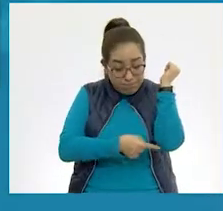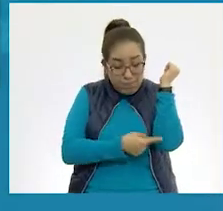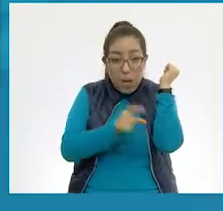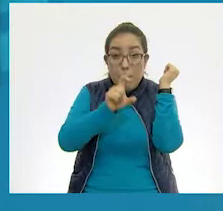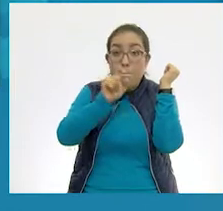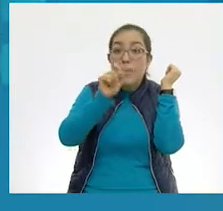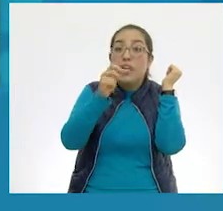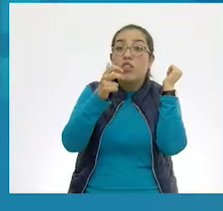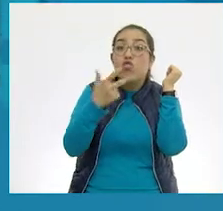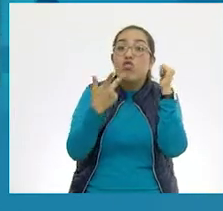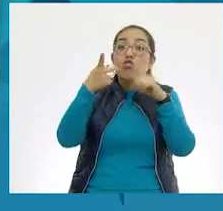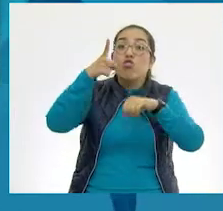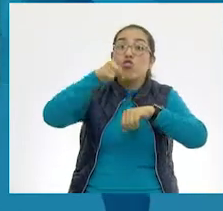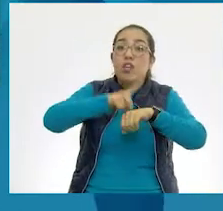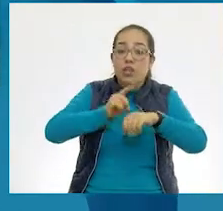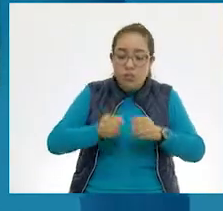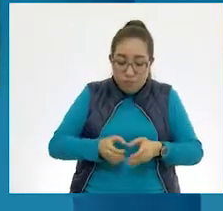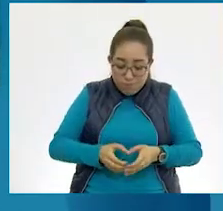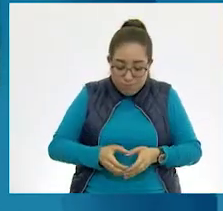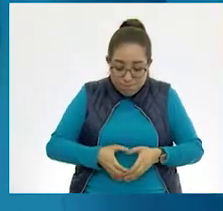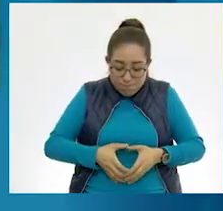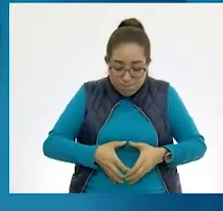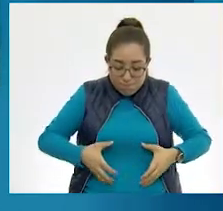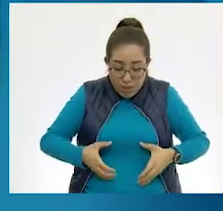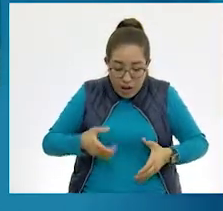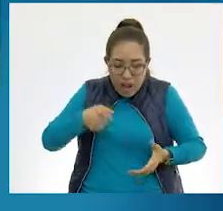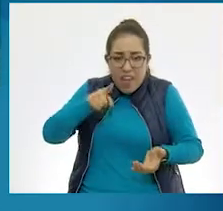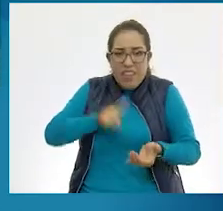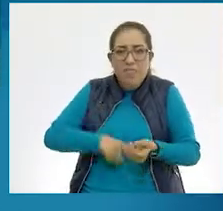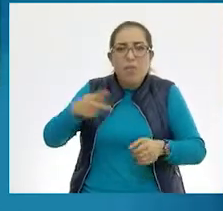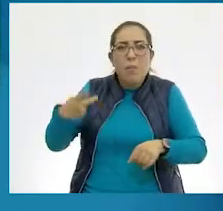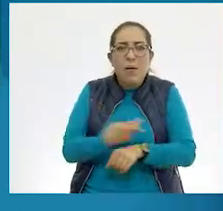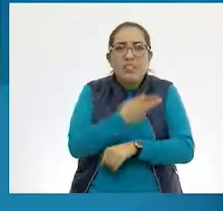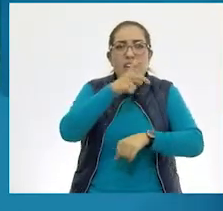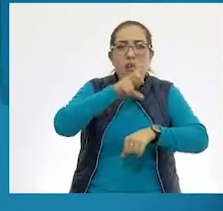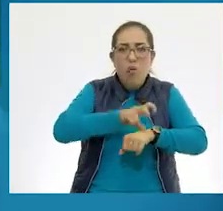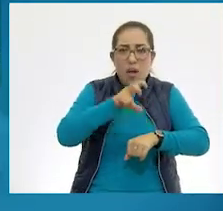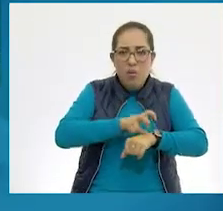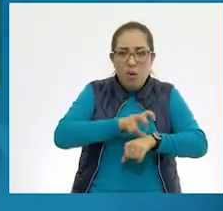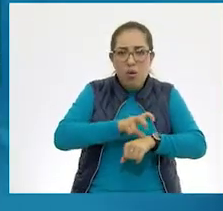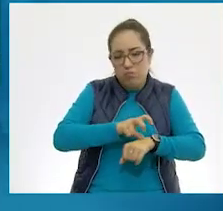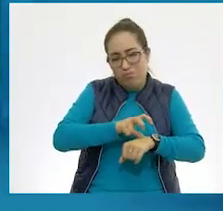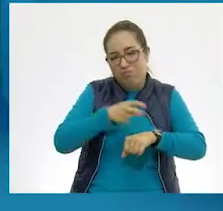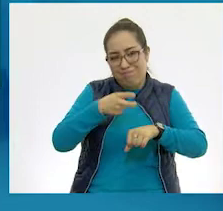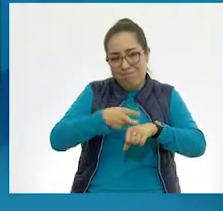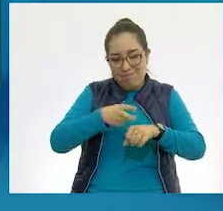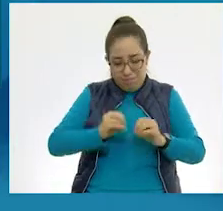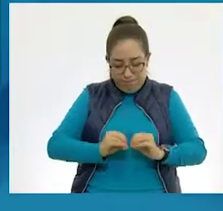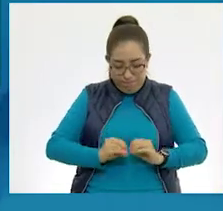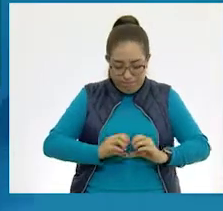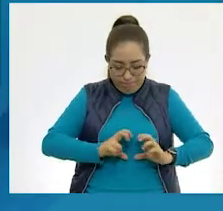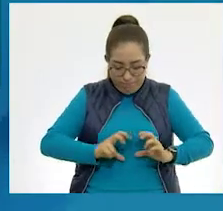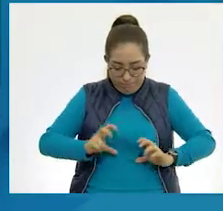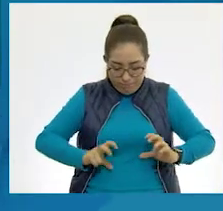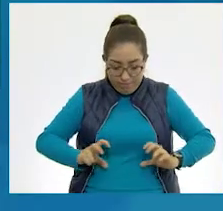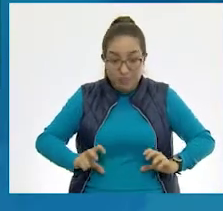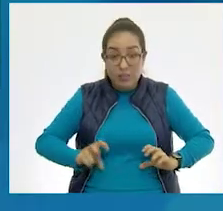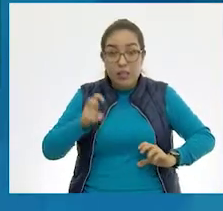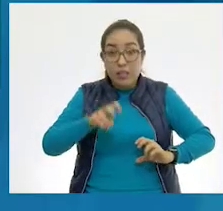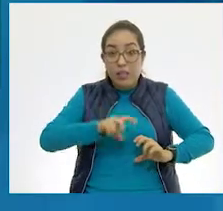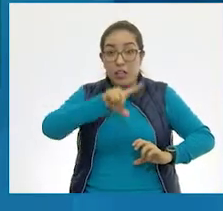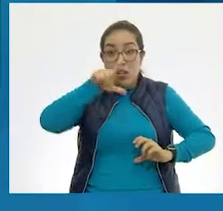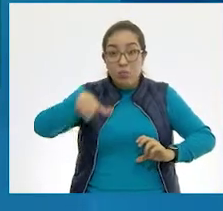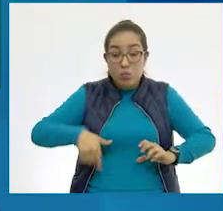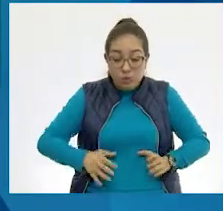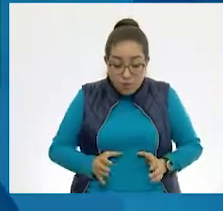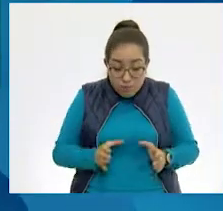días mientras se desarrollan los huevos con cascarón. Luego, los huevos, que generalmente son 2, se ponen en el nido y